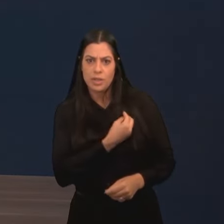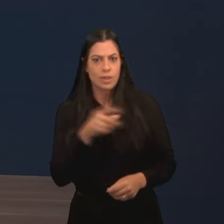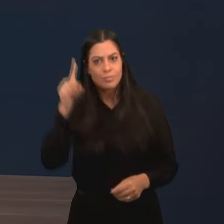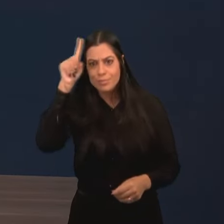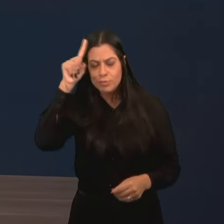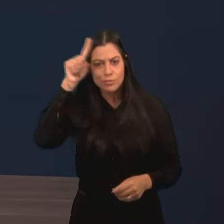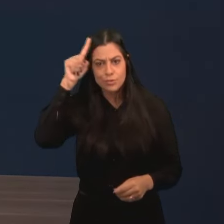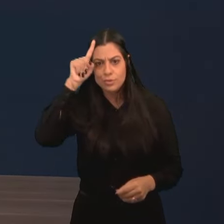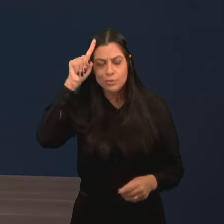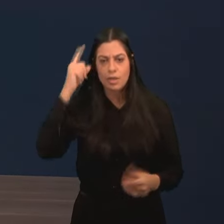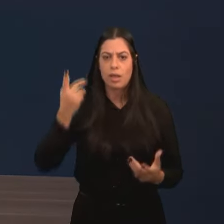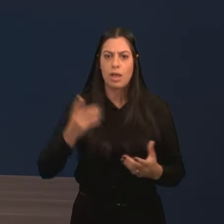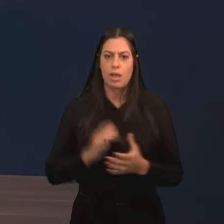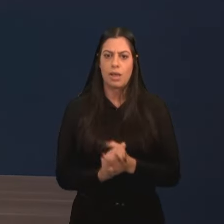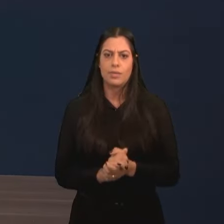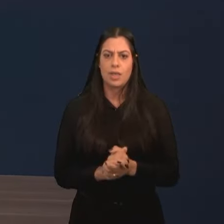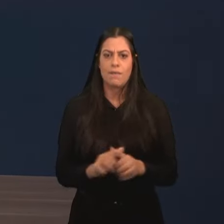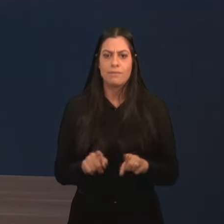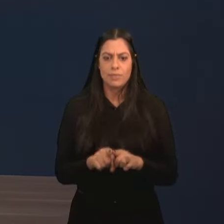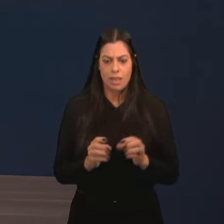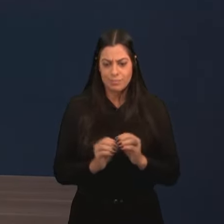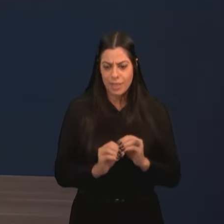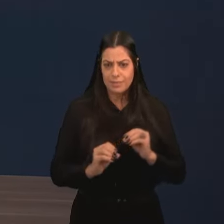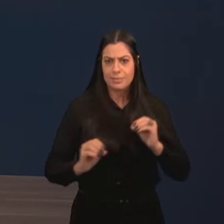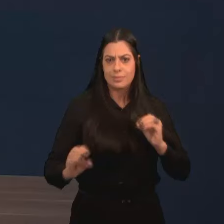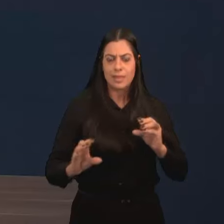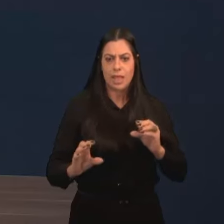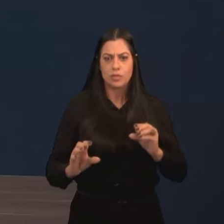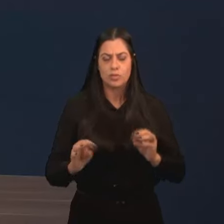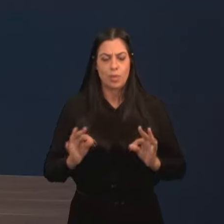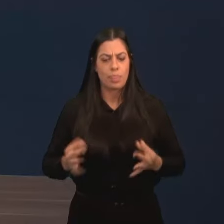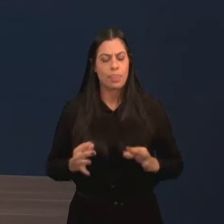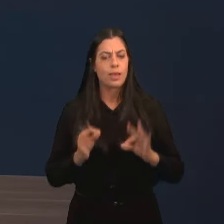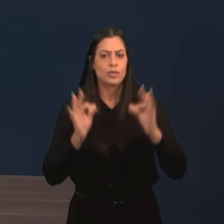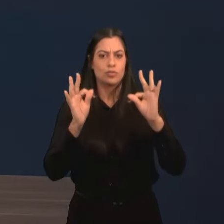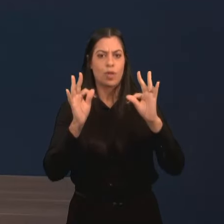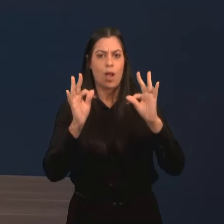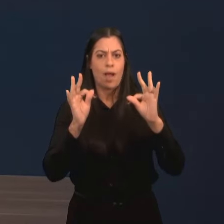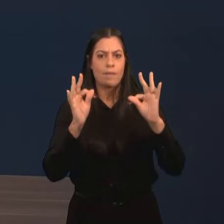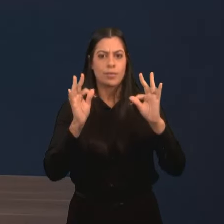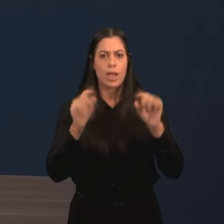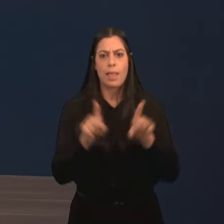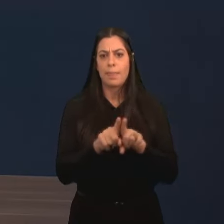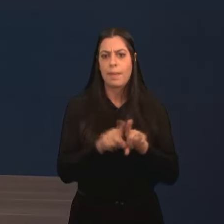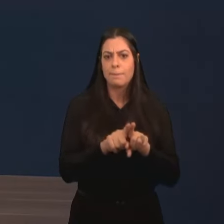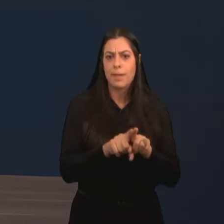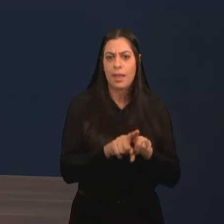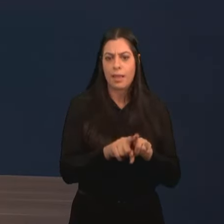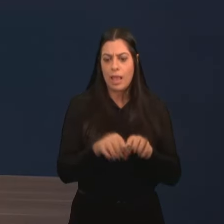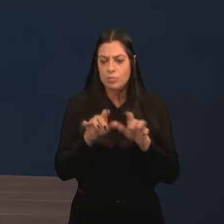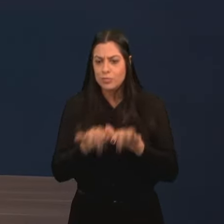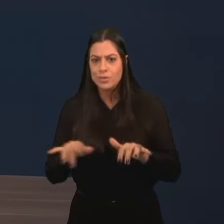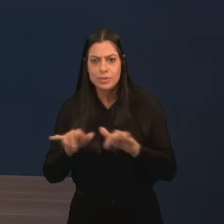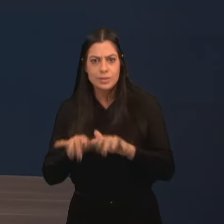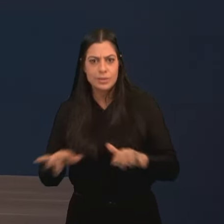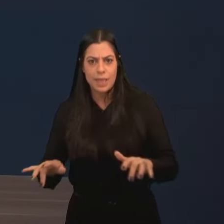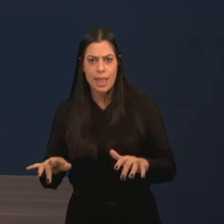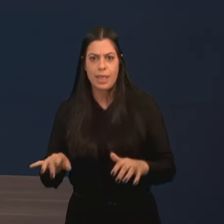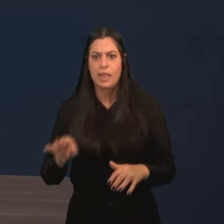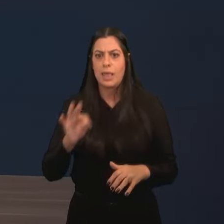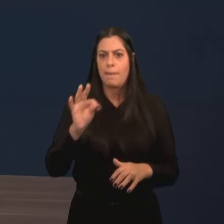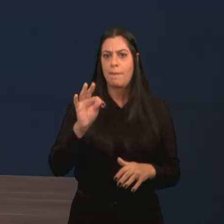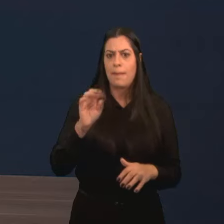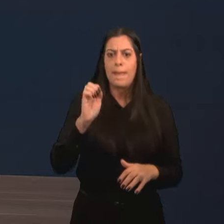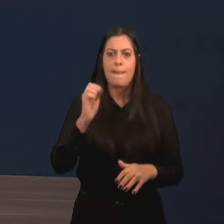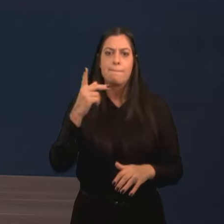en su cotidiano. Necesitamos hablar de acceso a la innovación tecnológica para más allá del acceso a los sistemas